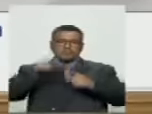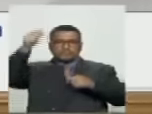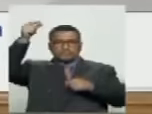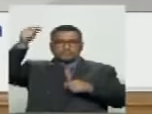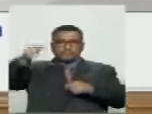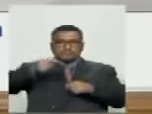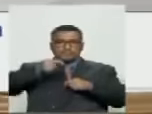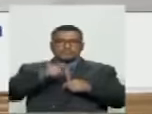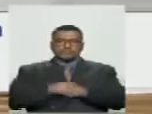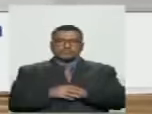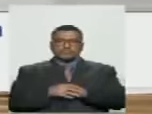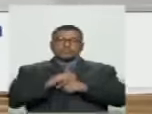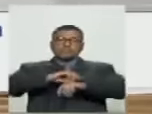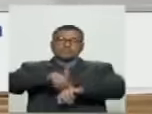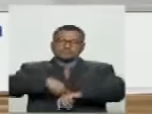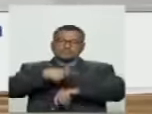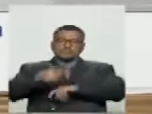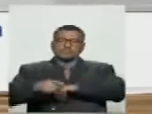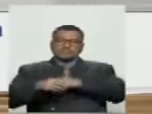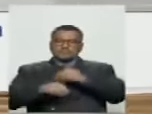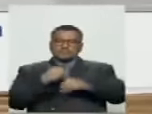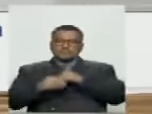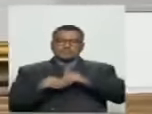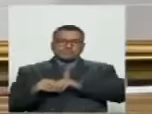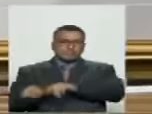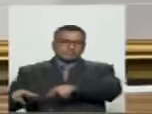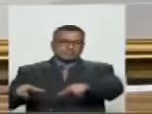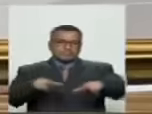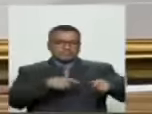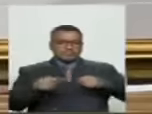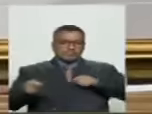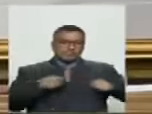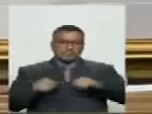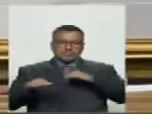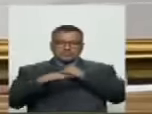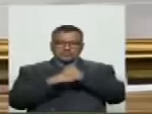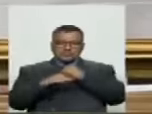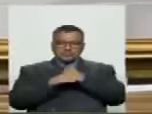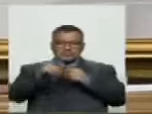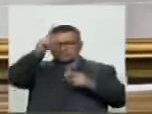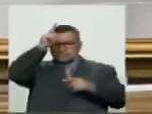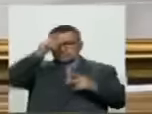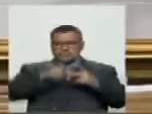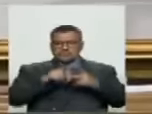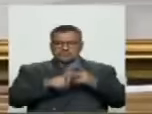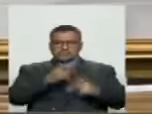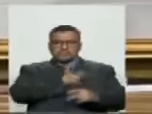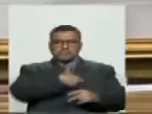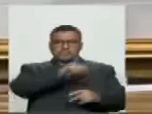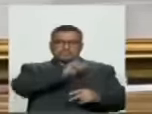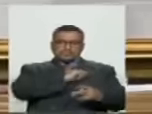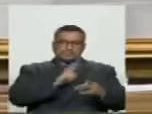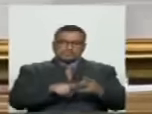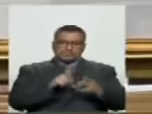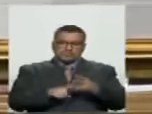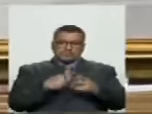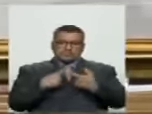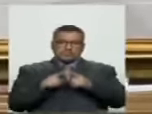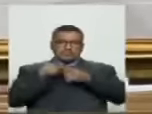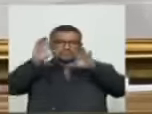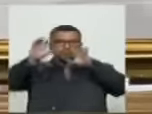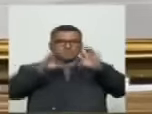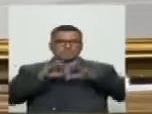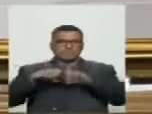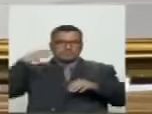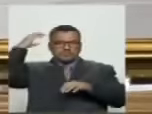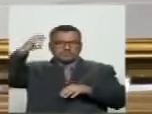Italia. Después se articuló con movimientos similares en Alemania, en España, entre otros países de